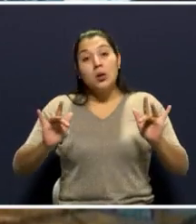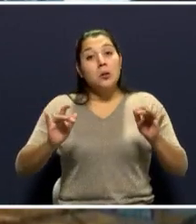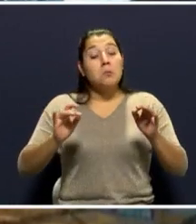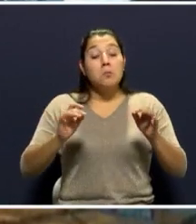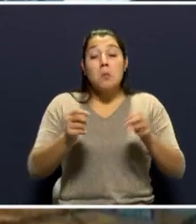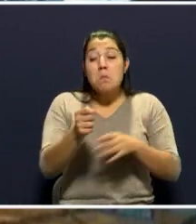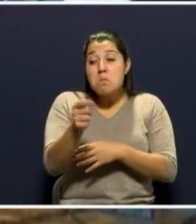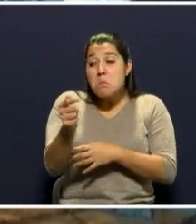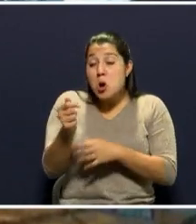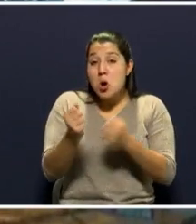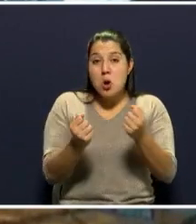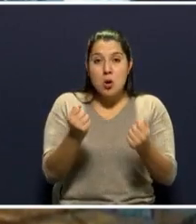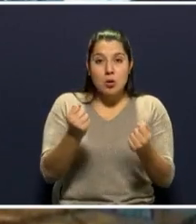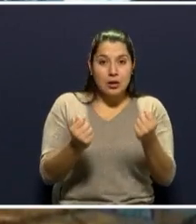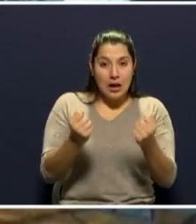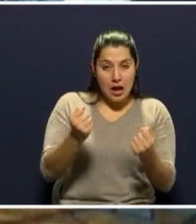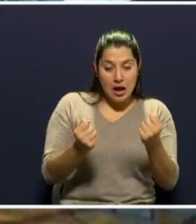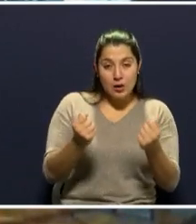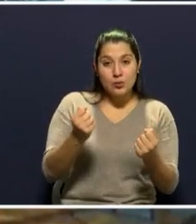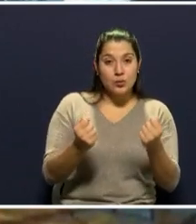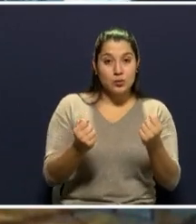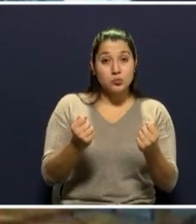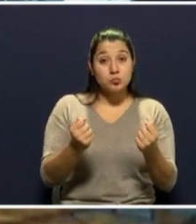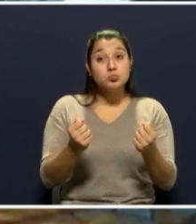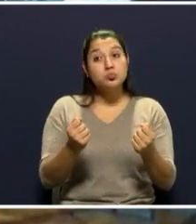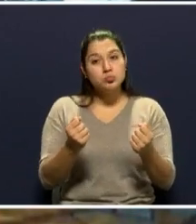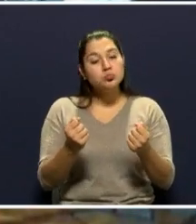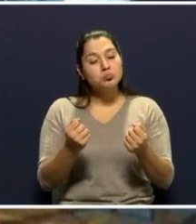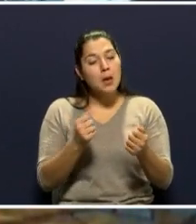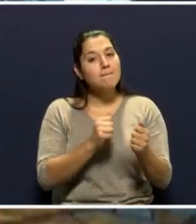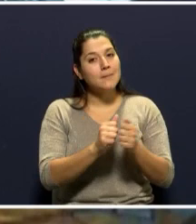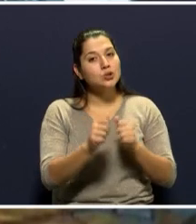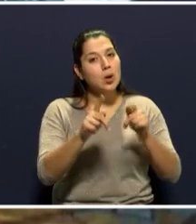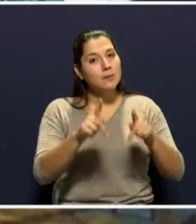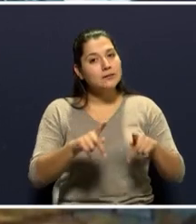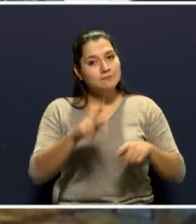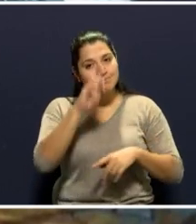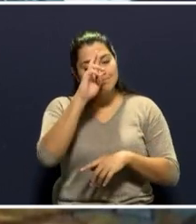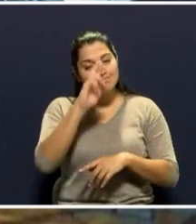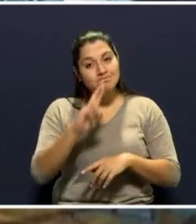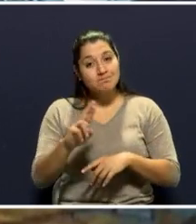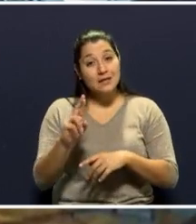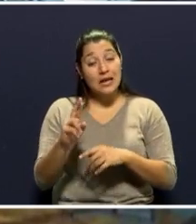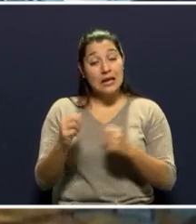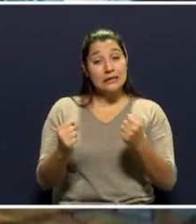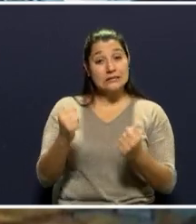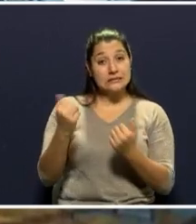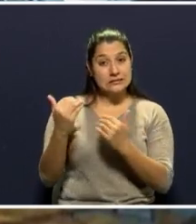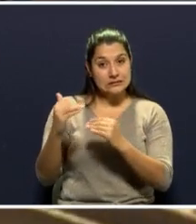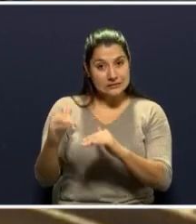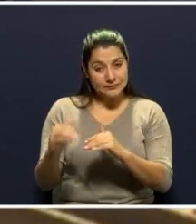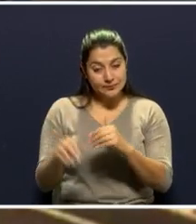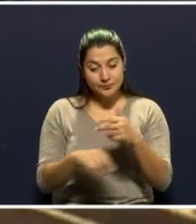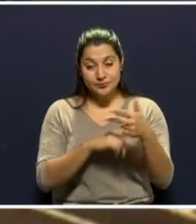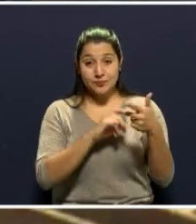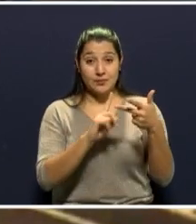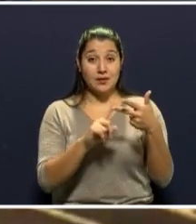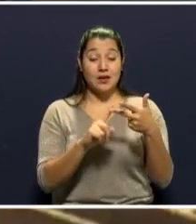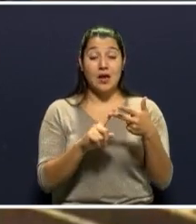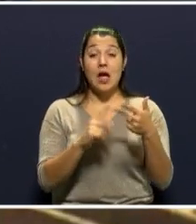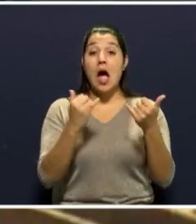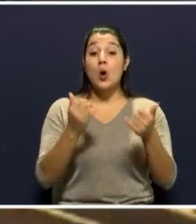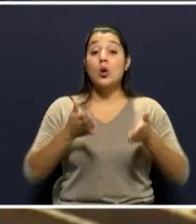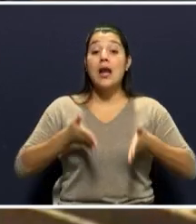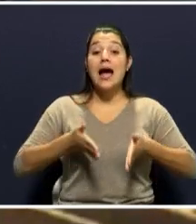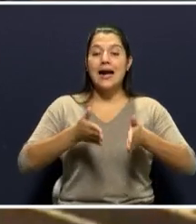muy poco tránsito, buen acatamiento de la restricción vehicular. Nos movemos hacia